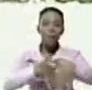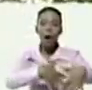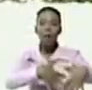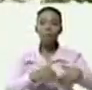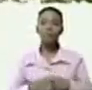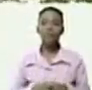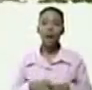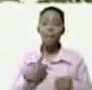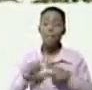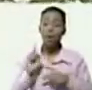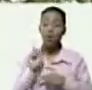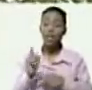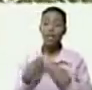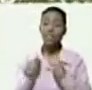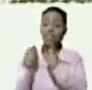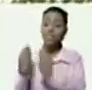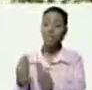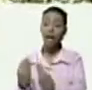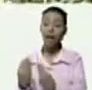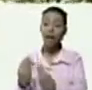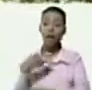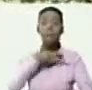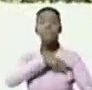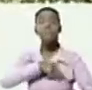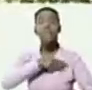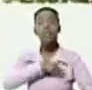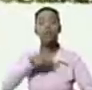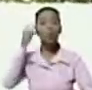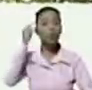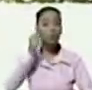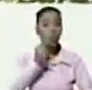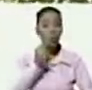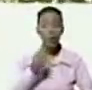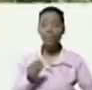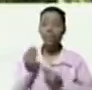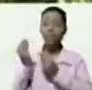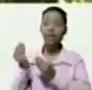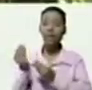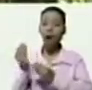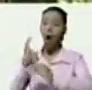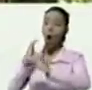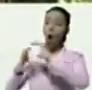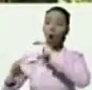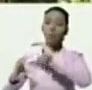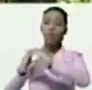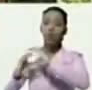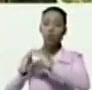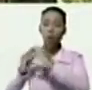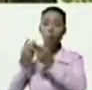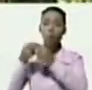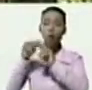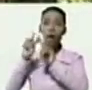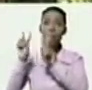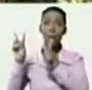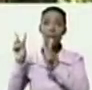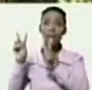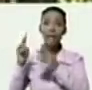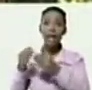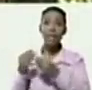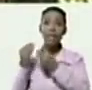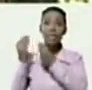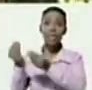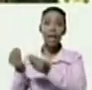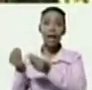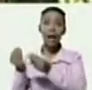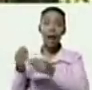que darle la misión a Sucre de entablar conversaciones por la paz, si tenía que darle la misión